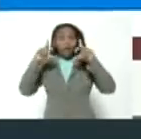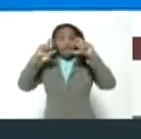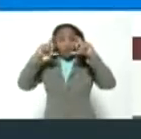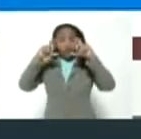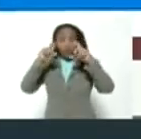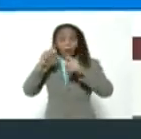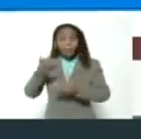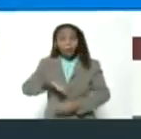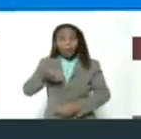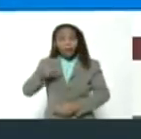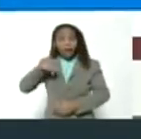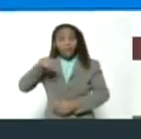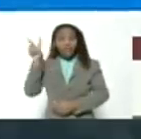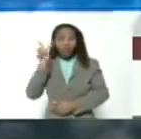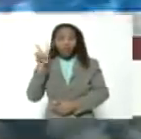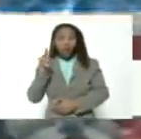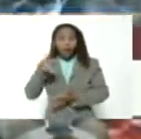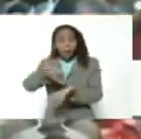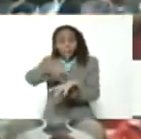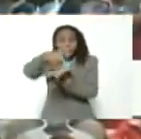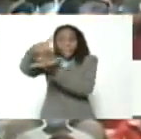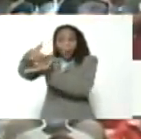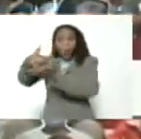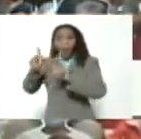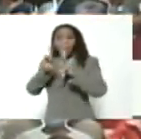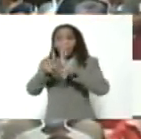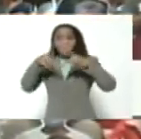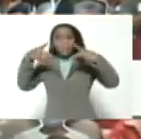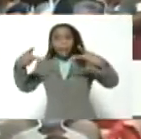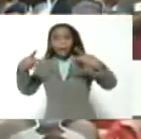Venezuela, Premio Nacional de Periodismo.